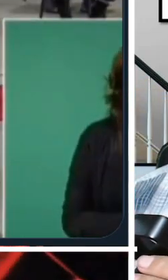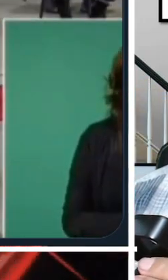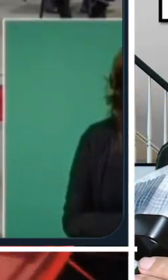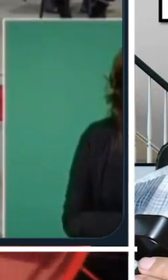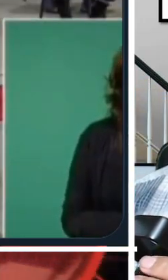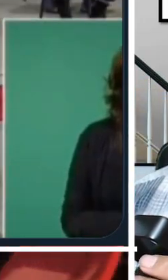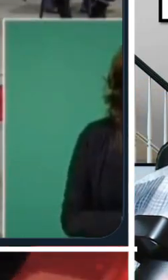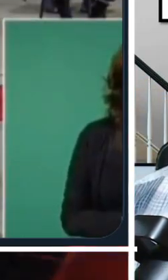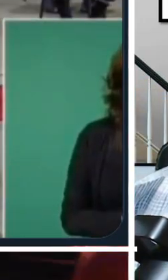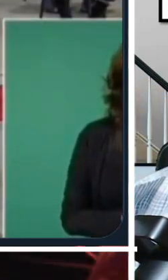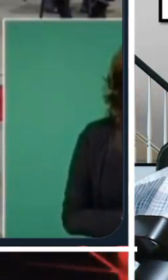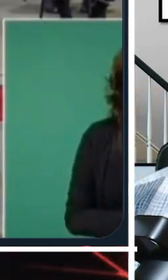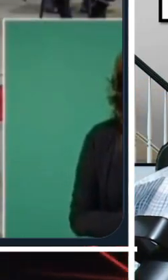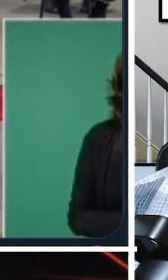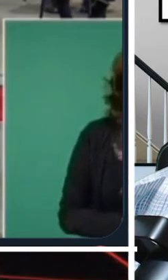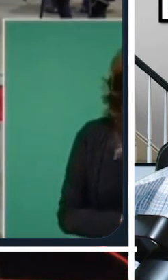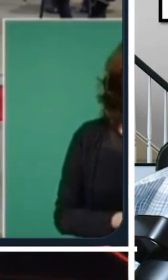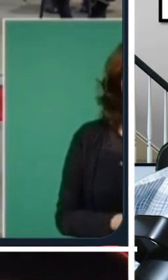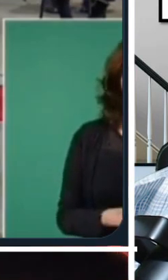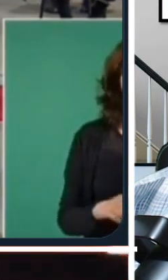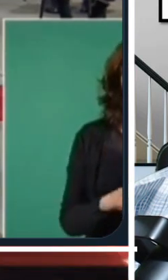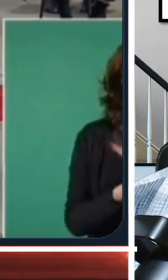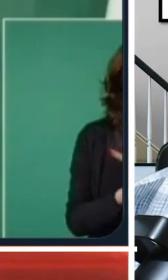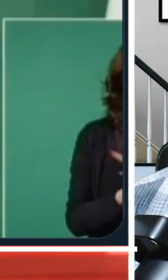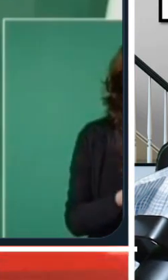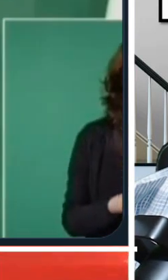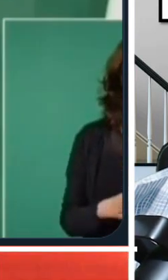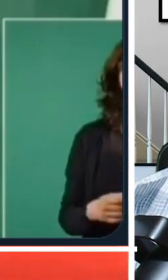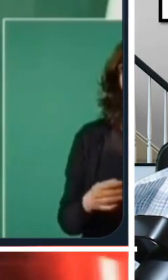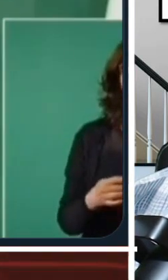y se hizo una alianza de todas las fuerzas de izquierda.